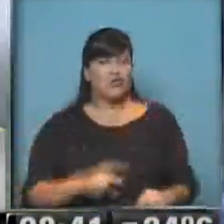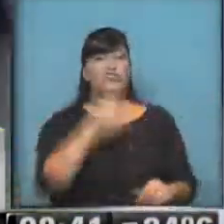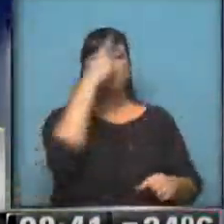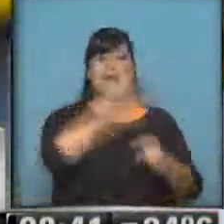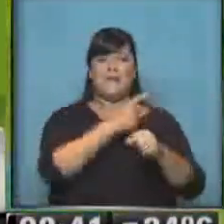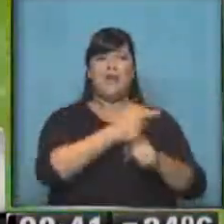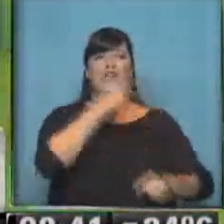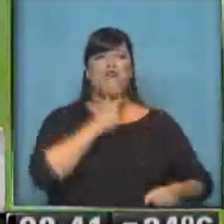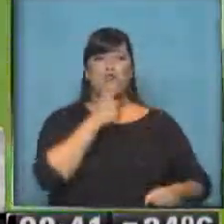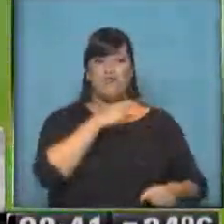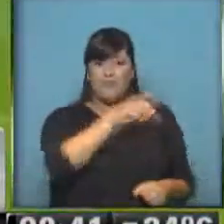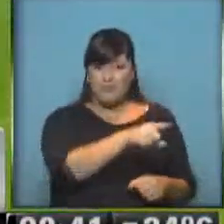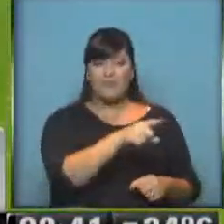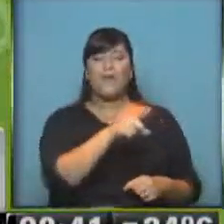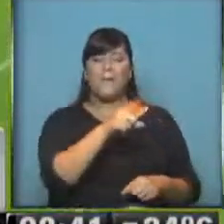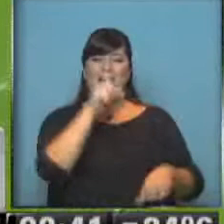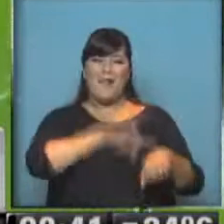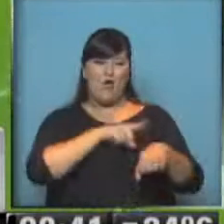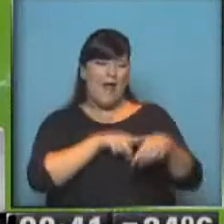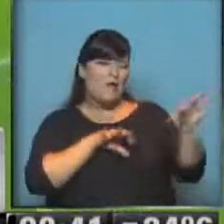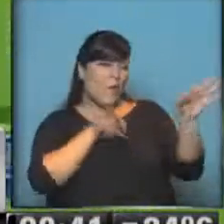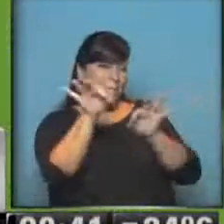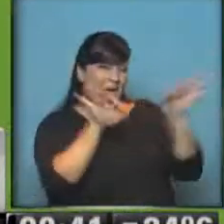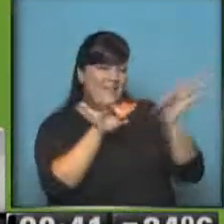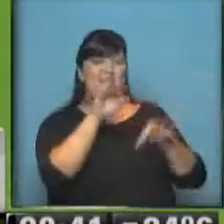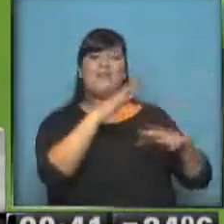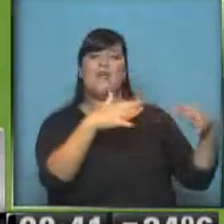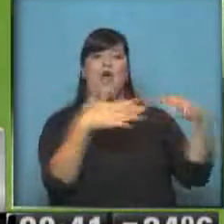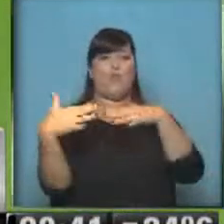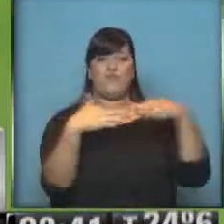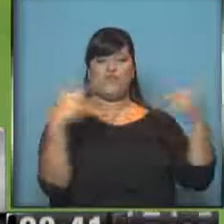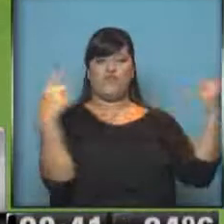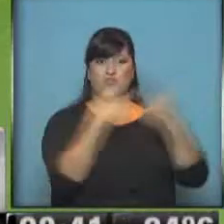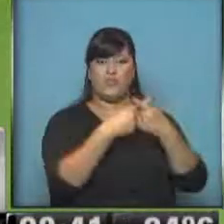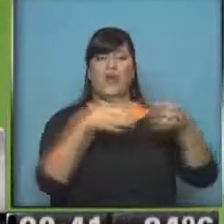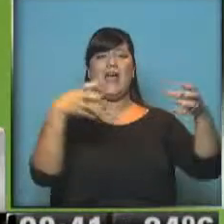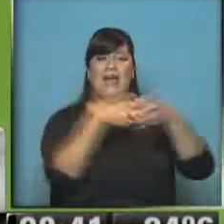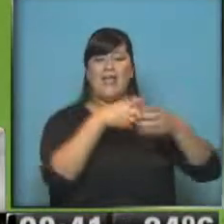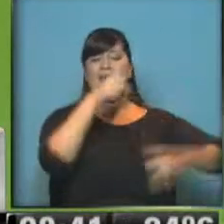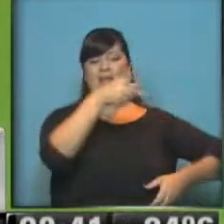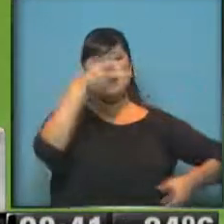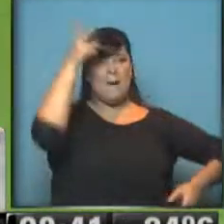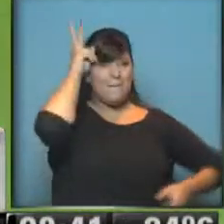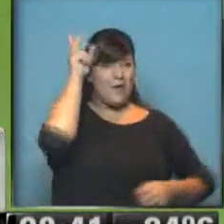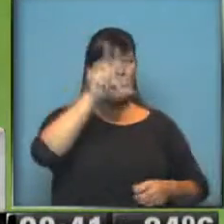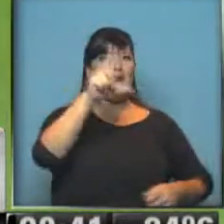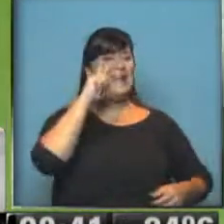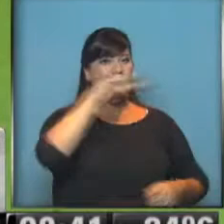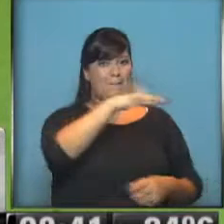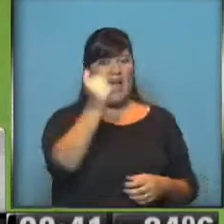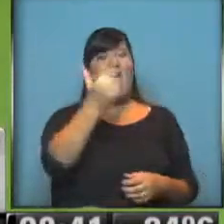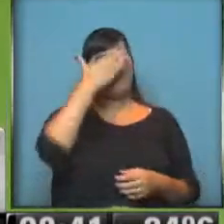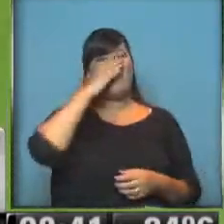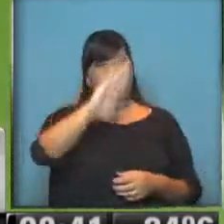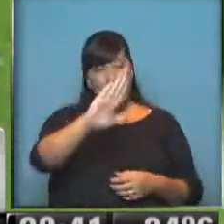el hincha acomode sus horarios, va a jugar la Academia en Lima y posteriormente será el partido